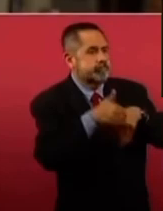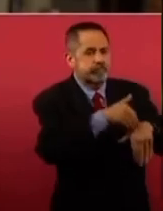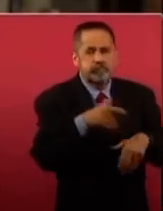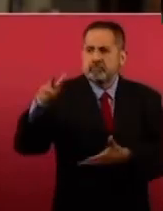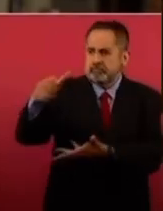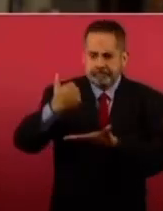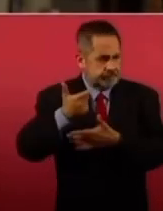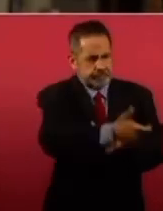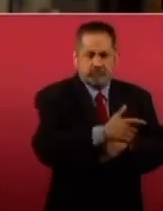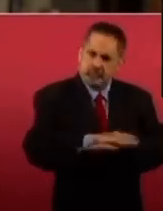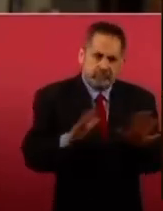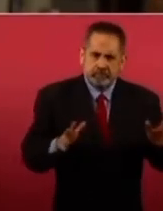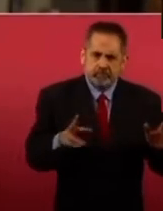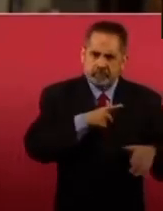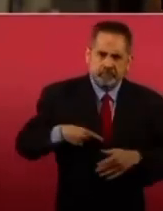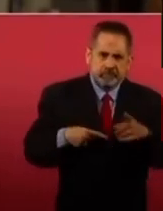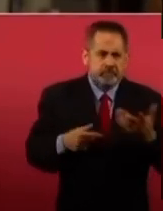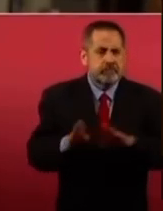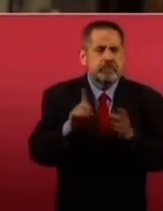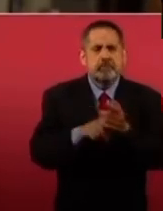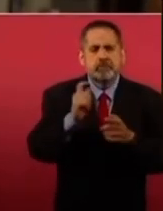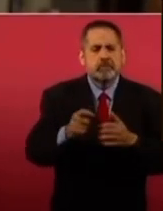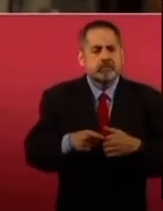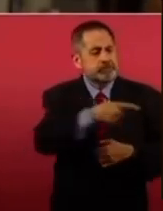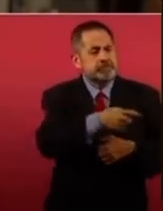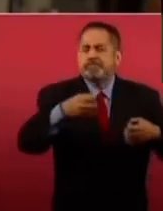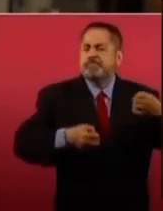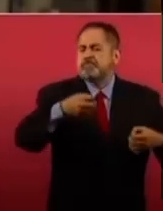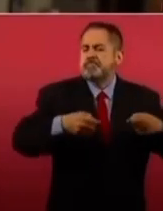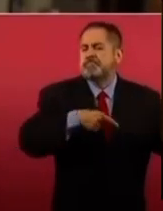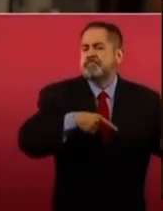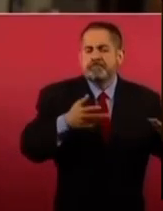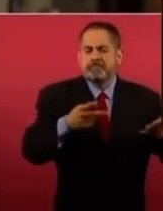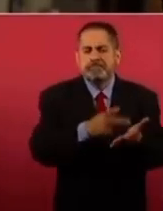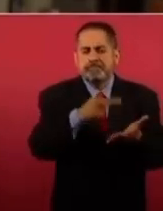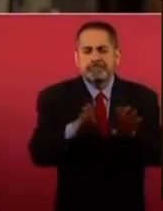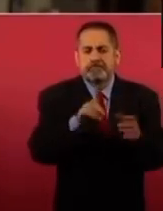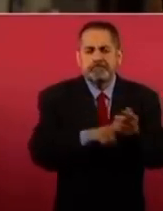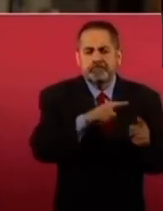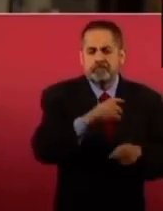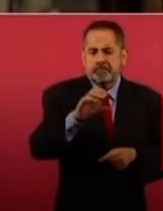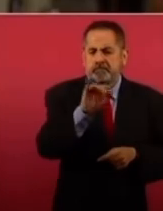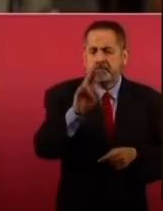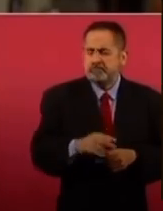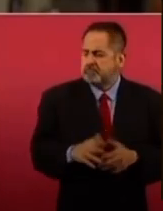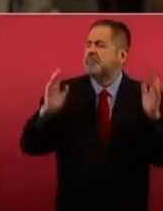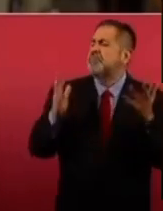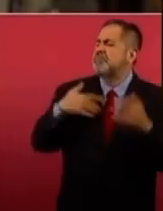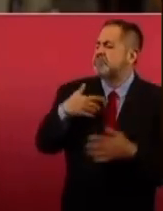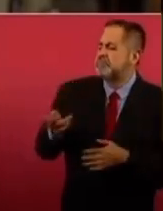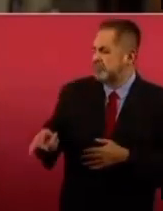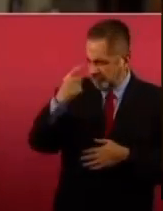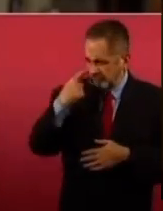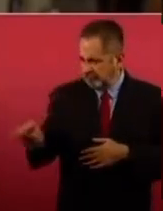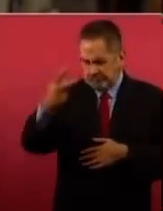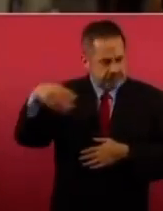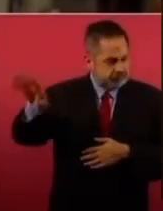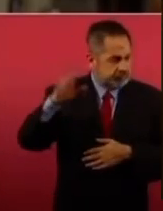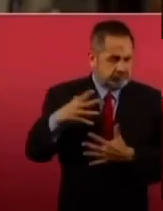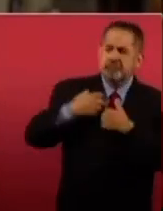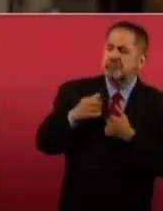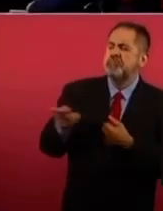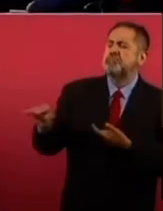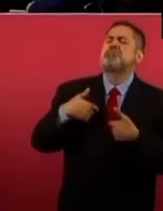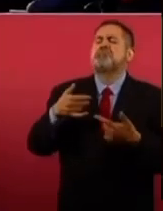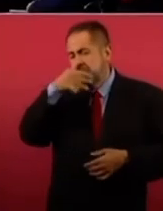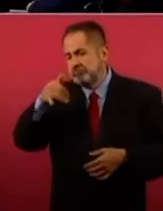pagando con recursos del pueblo. Entonces, por ejemplo, ¿qué hacer con estos jueces? Que, repito, con el caso de Raimundo Collins, que dice que pues mandan a los reporteros a preguntar a México para ver si lo van a